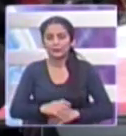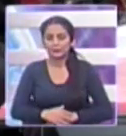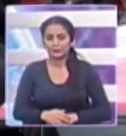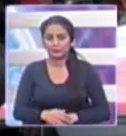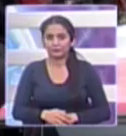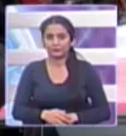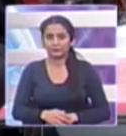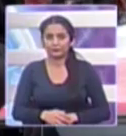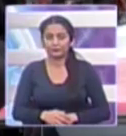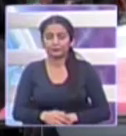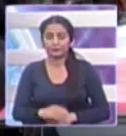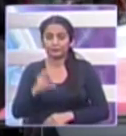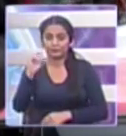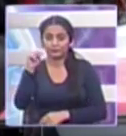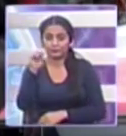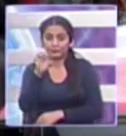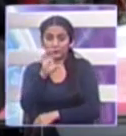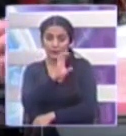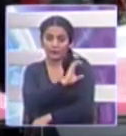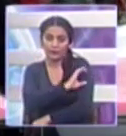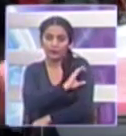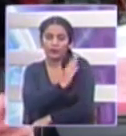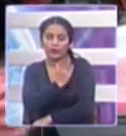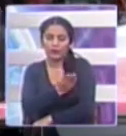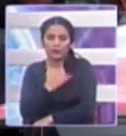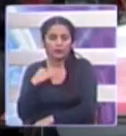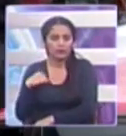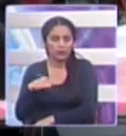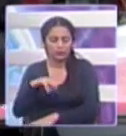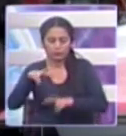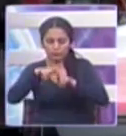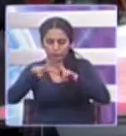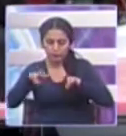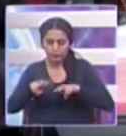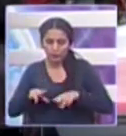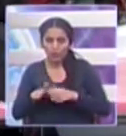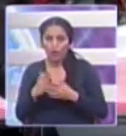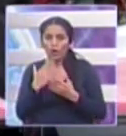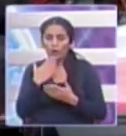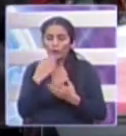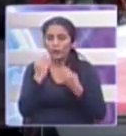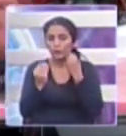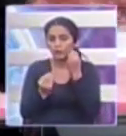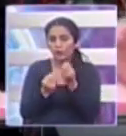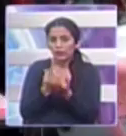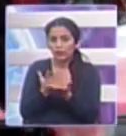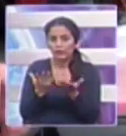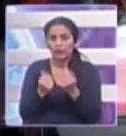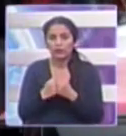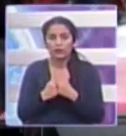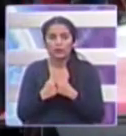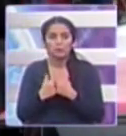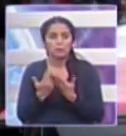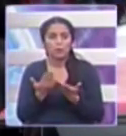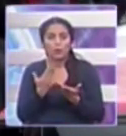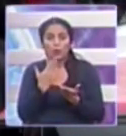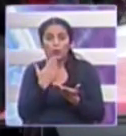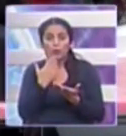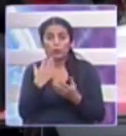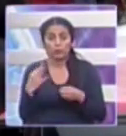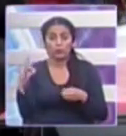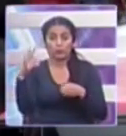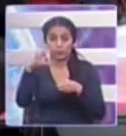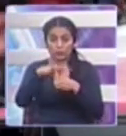Y en el Consejo Nacional Electoral también se estaría analizando la posibilidad de realizar una auditoría posterior al proceso